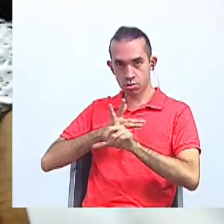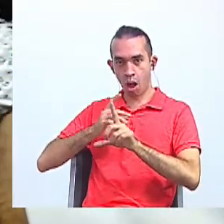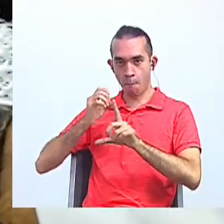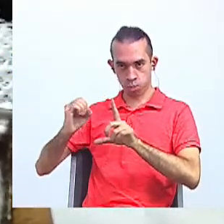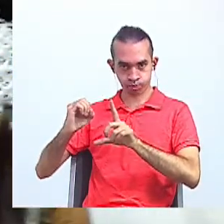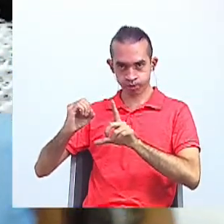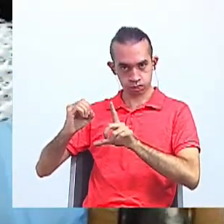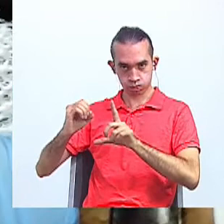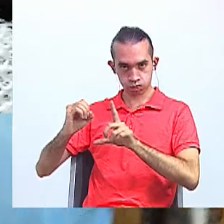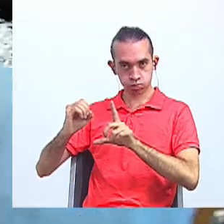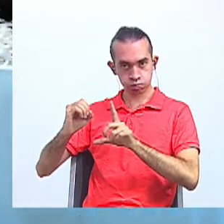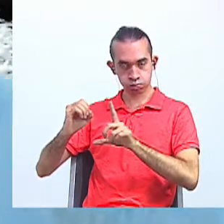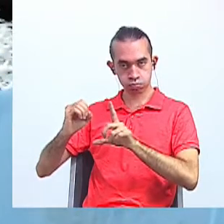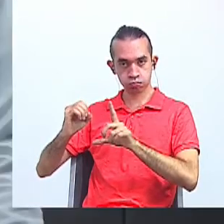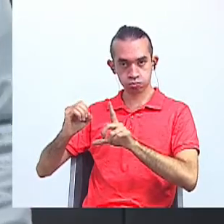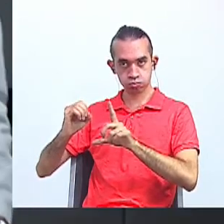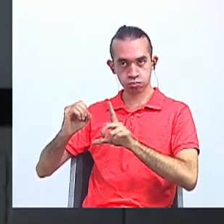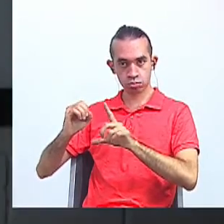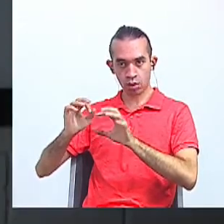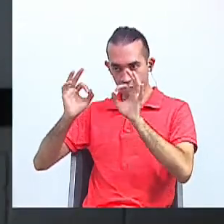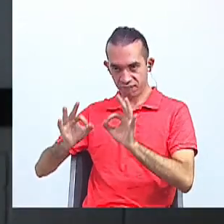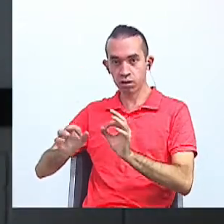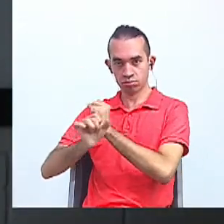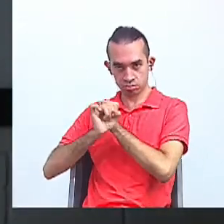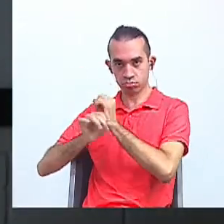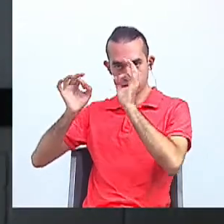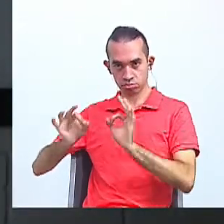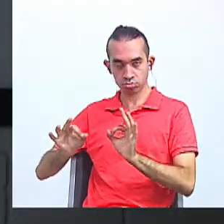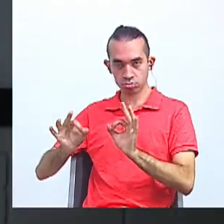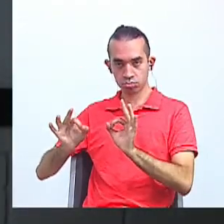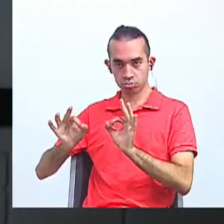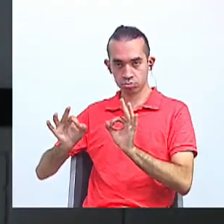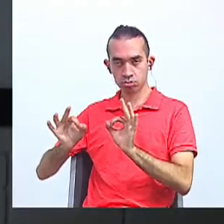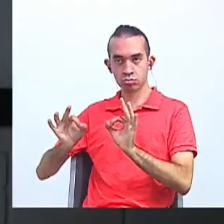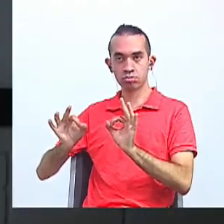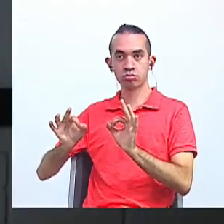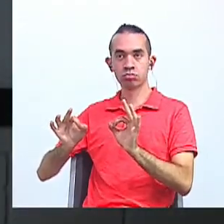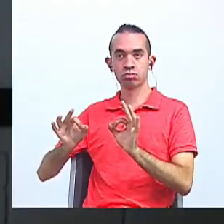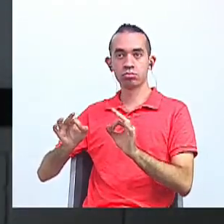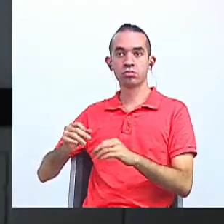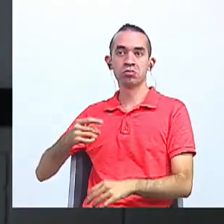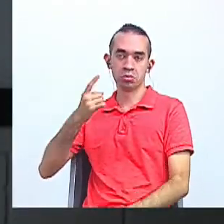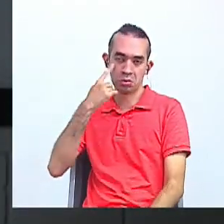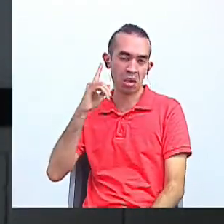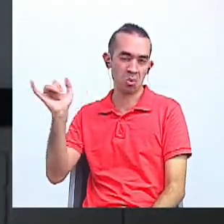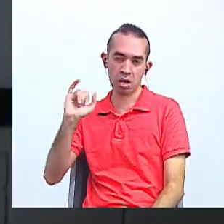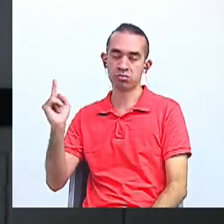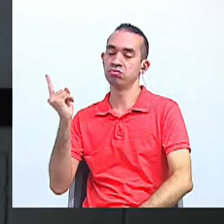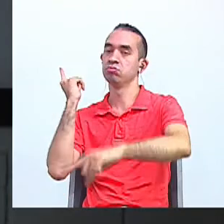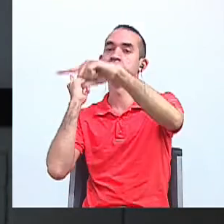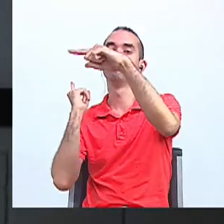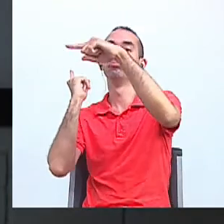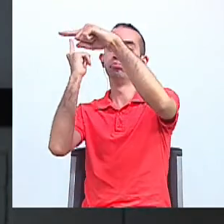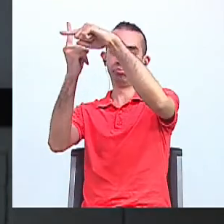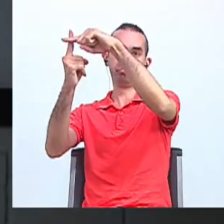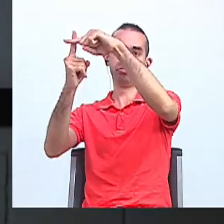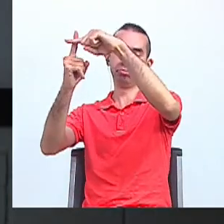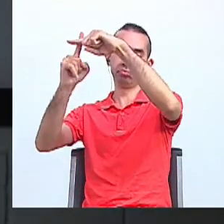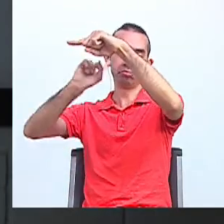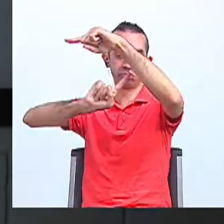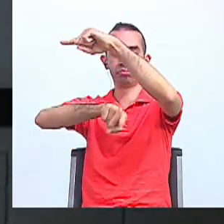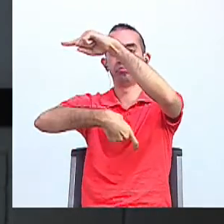0 para asegurarnos la medida. Y vamos a cargar otra